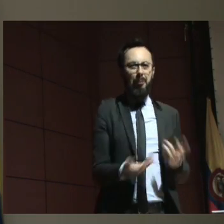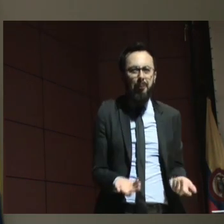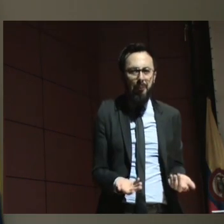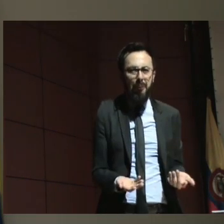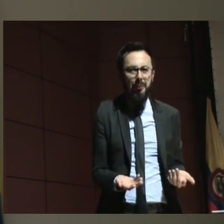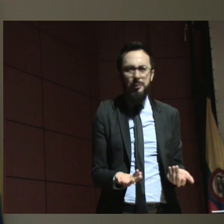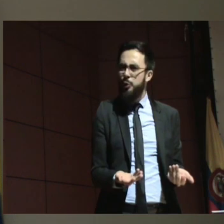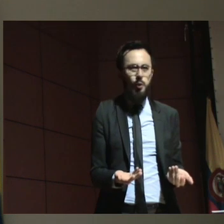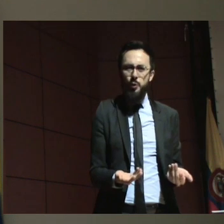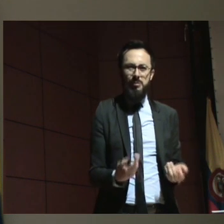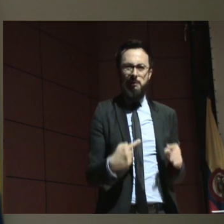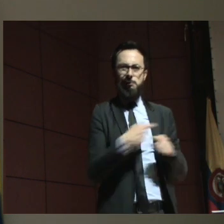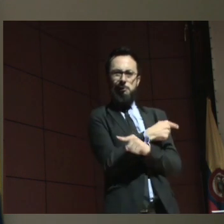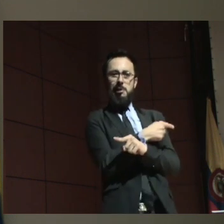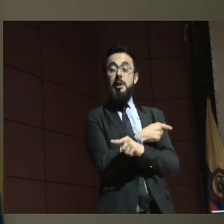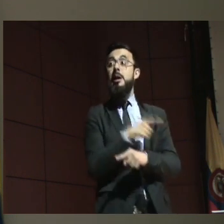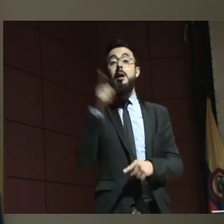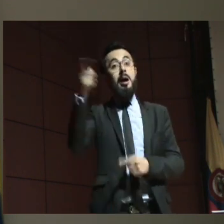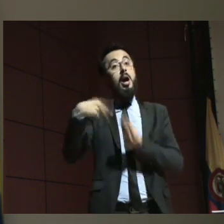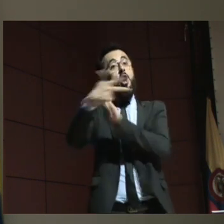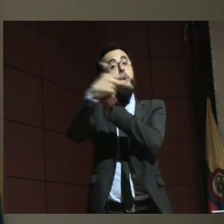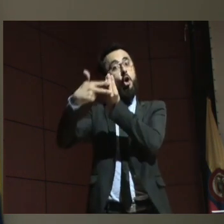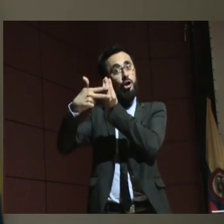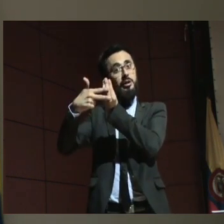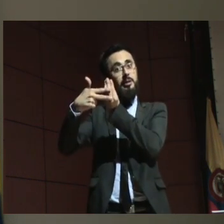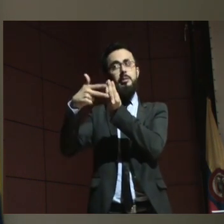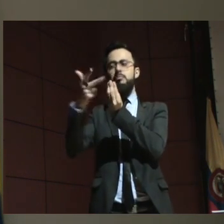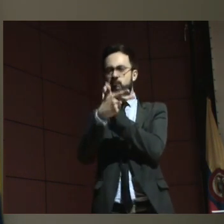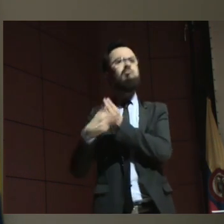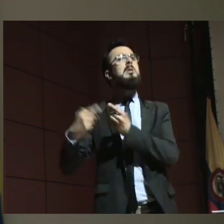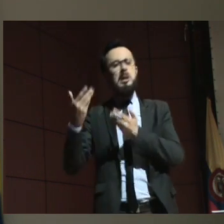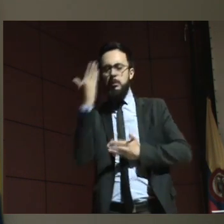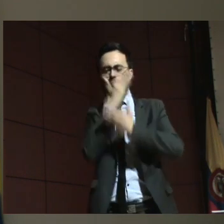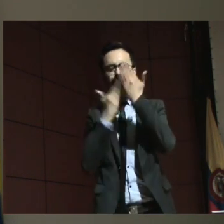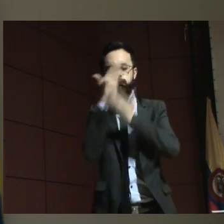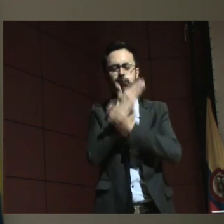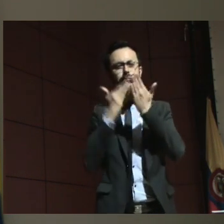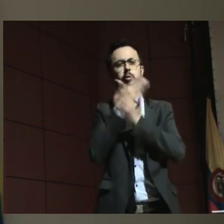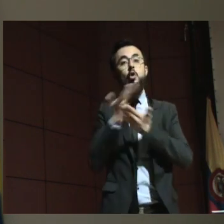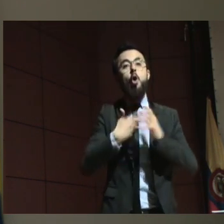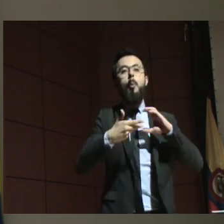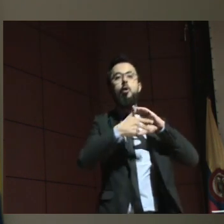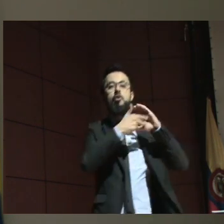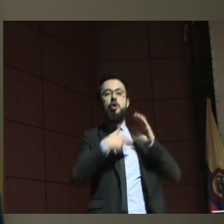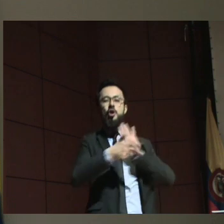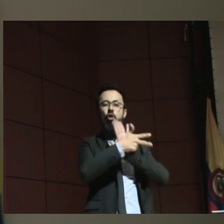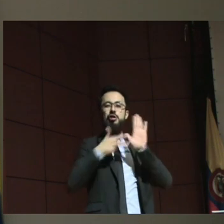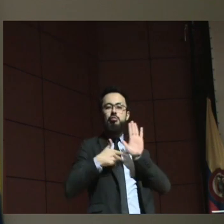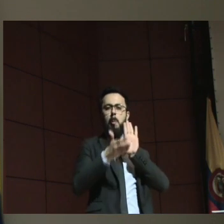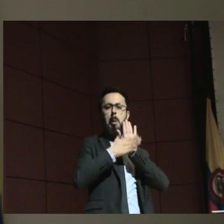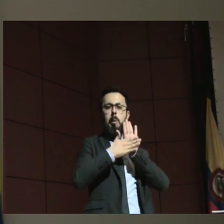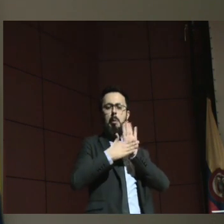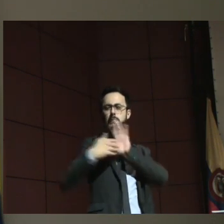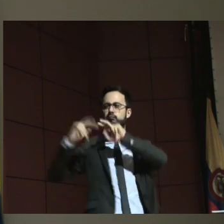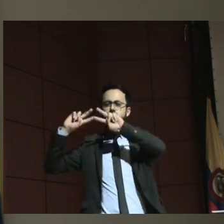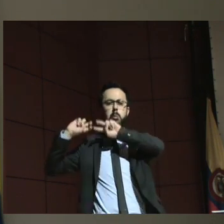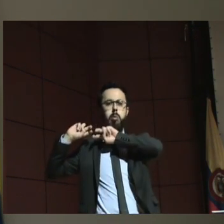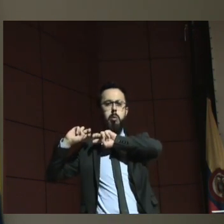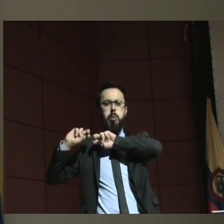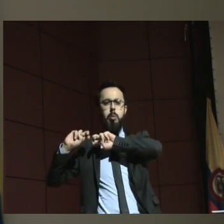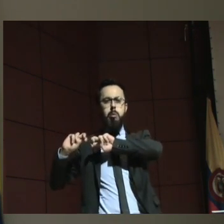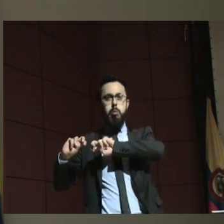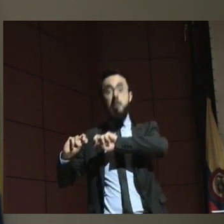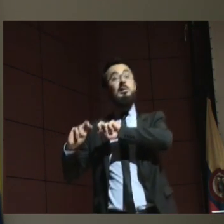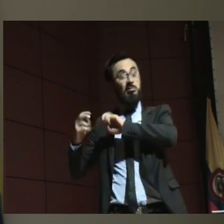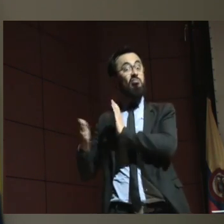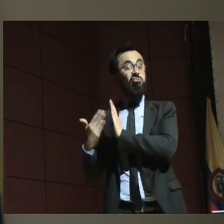un recuento muy juicioso del bloque de constitucionalidad, lo cierto es que no lo entendió. Porque si lo hubiera entendido, no hubiera